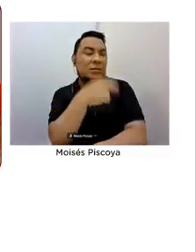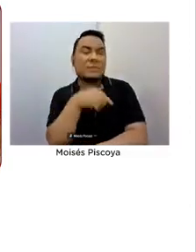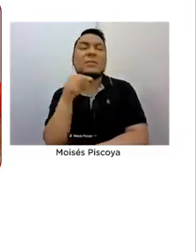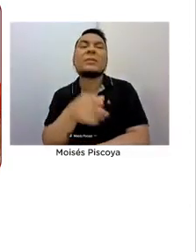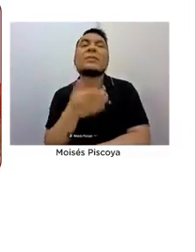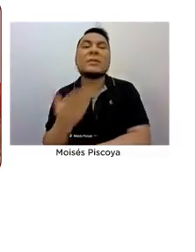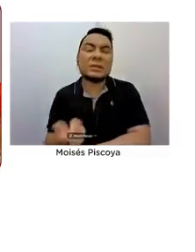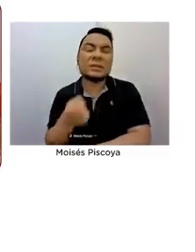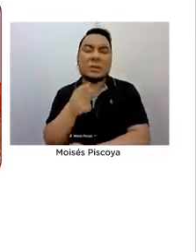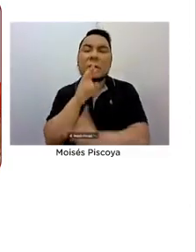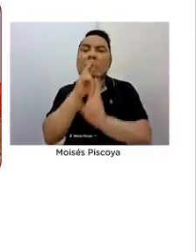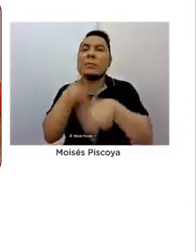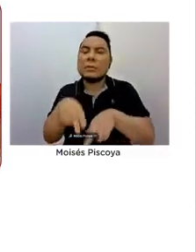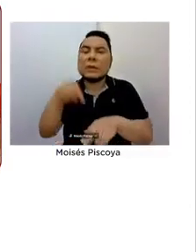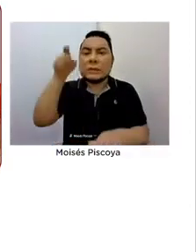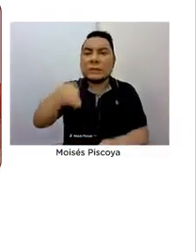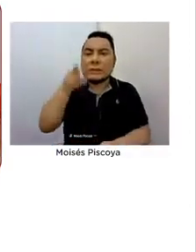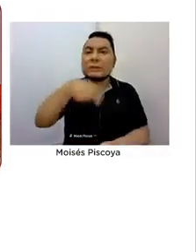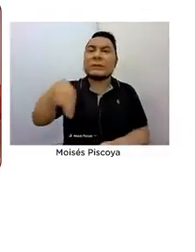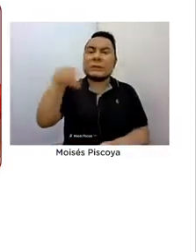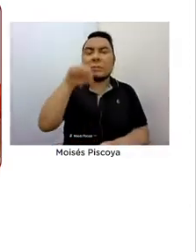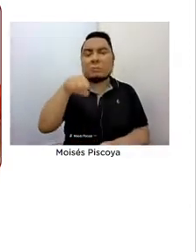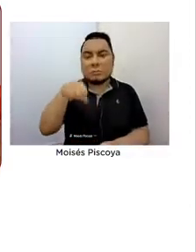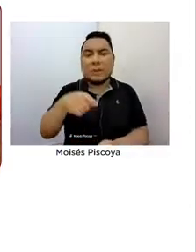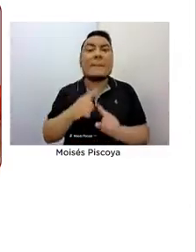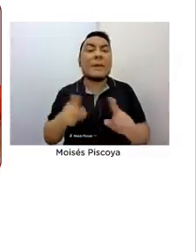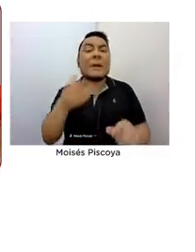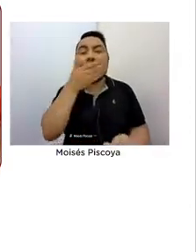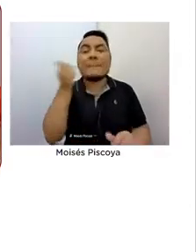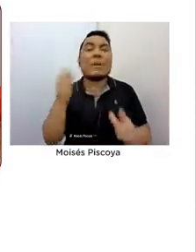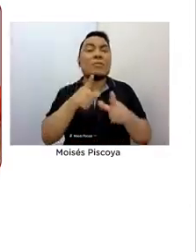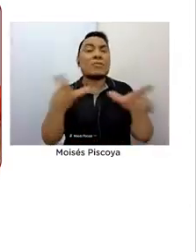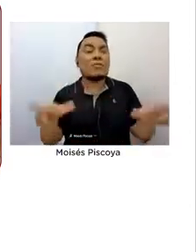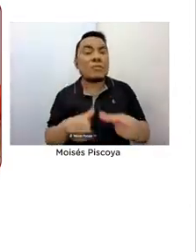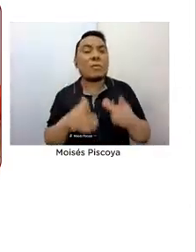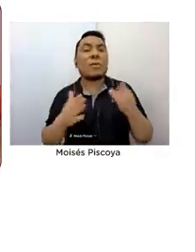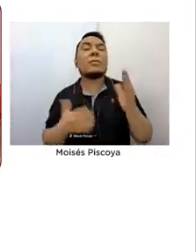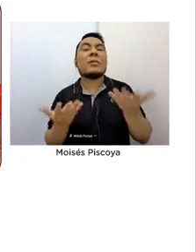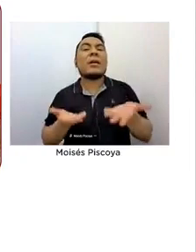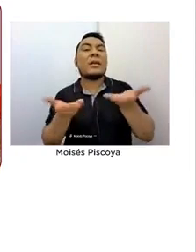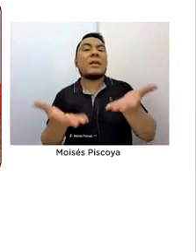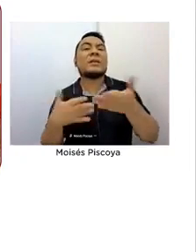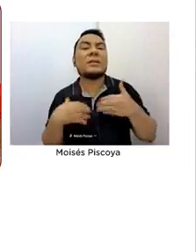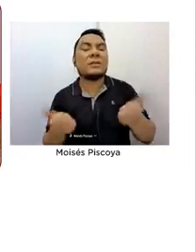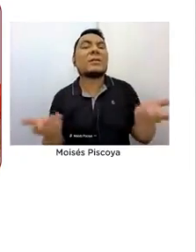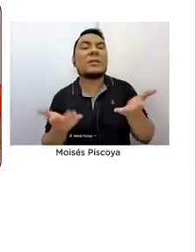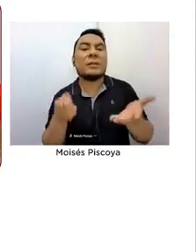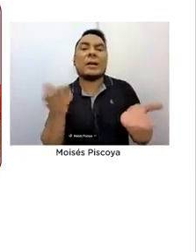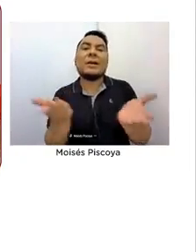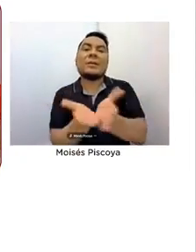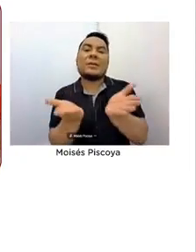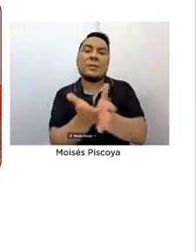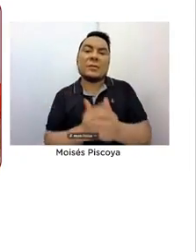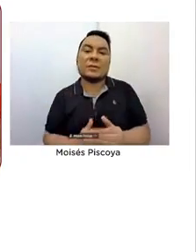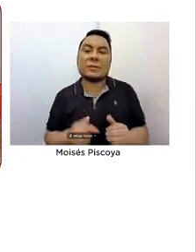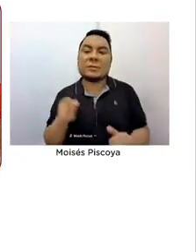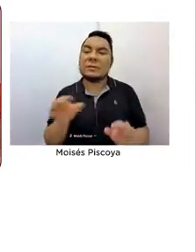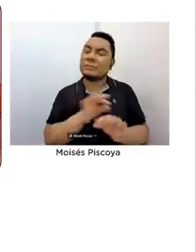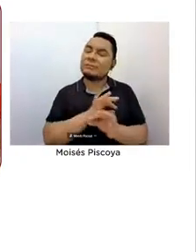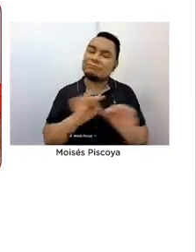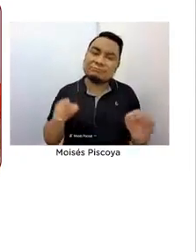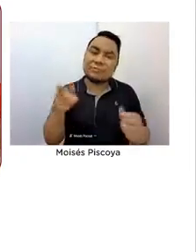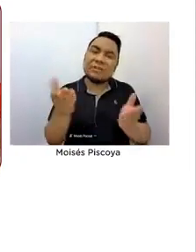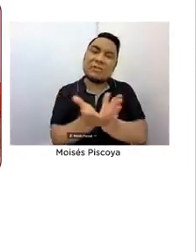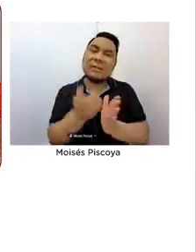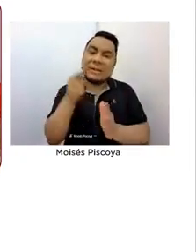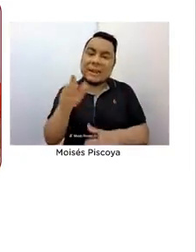una respuesta ante una necesidad que ha ido agravándose. El mejor lugar para construir salud es la escuela, sin ninguna duda, porque